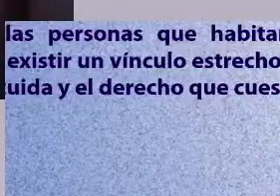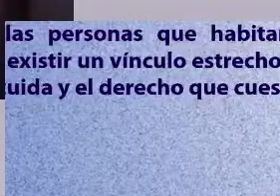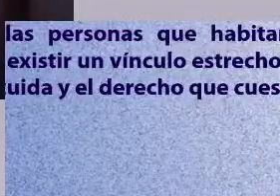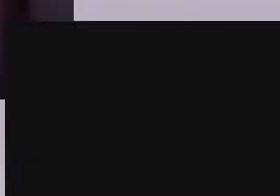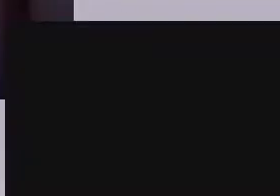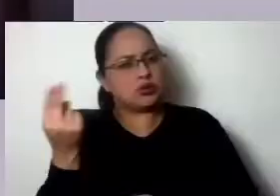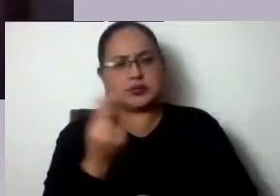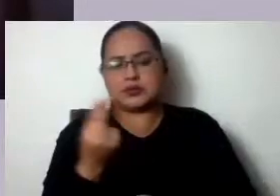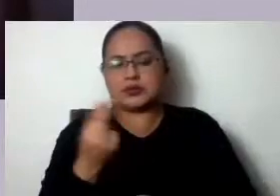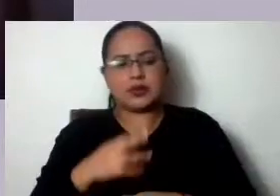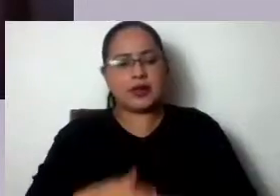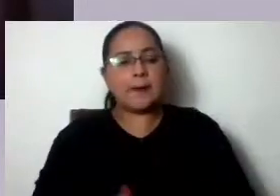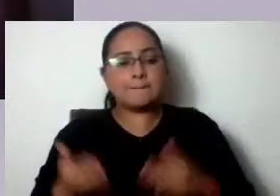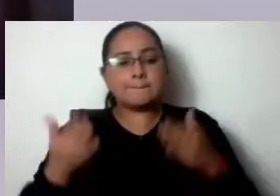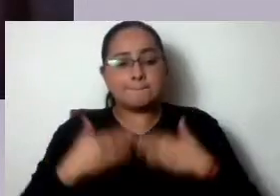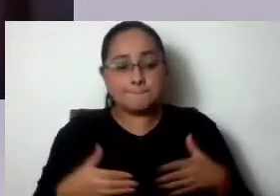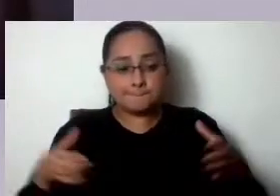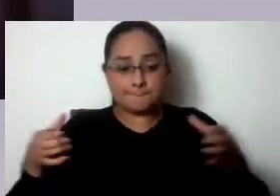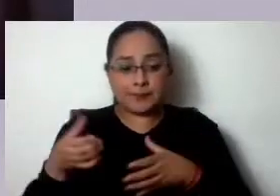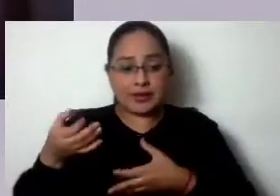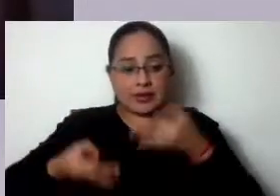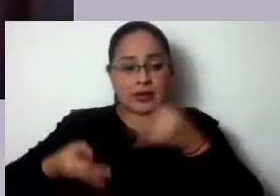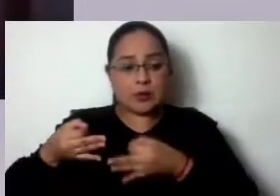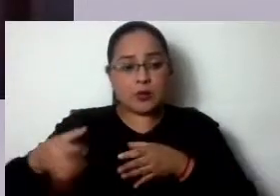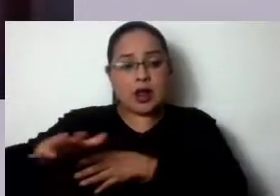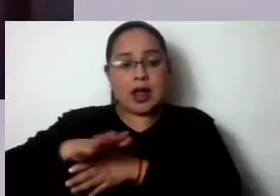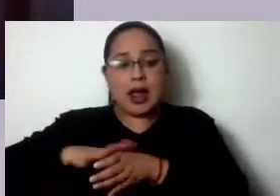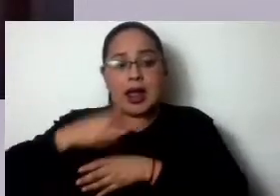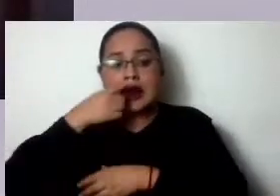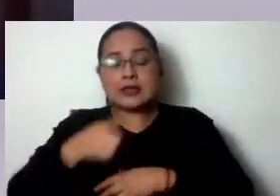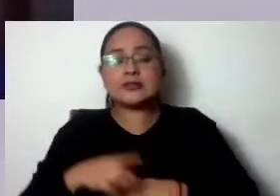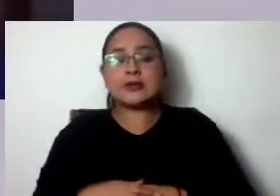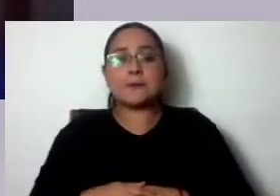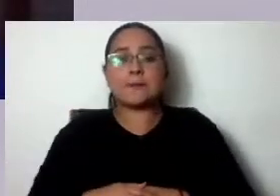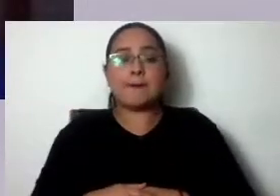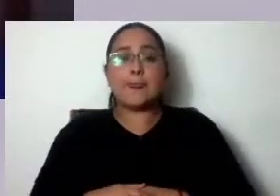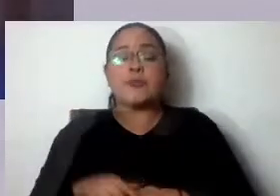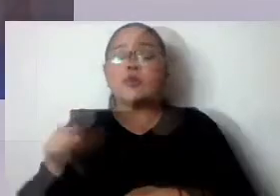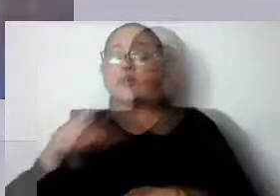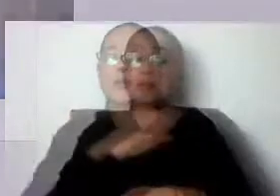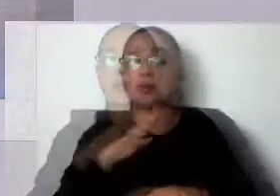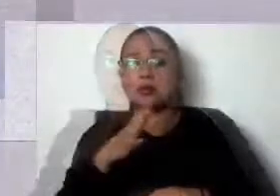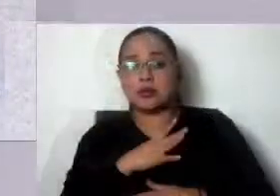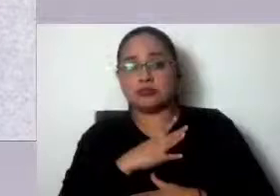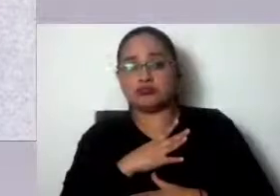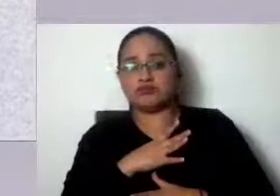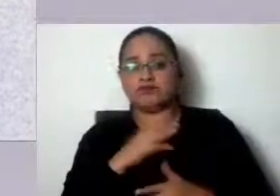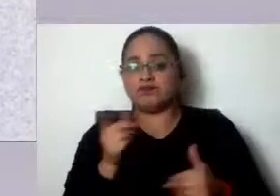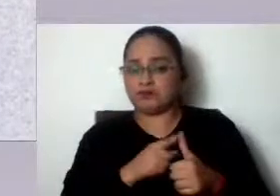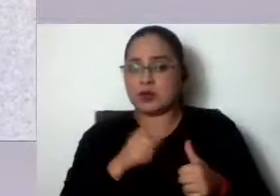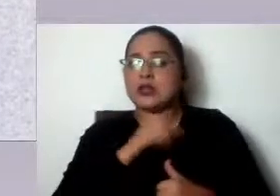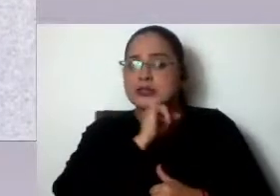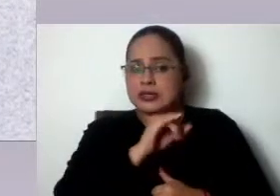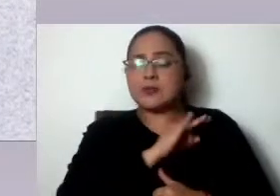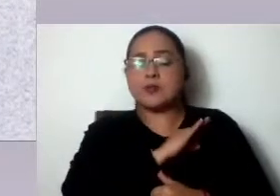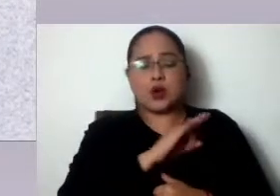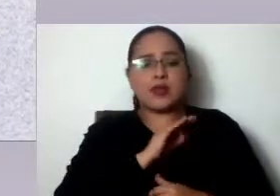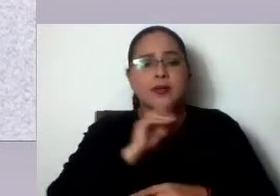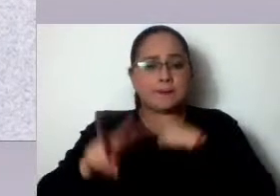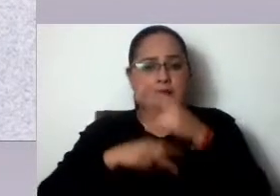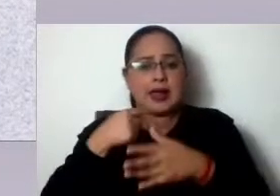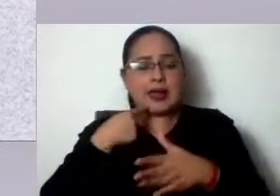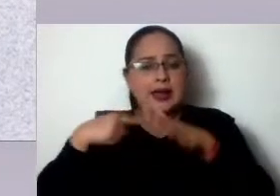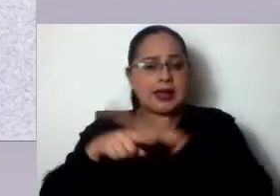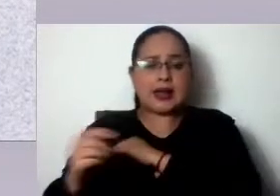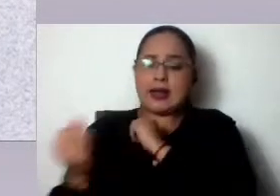sala en una decisión mayoritaria le reconoció a la asociación civil quejosa el interés legítimo para acudir al juicio de amparo en defensa